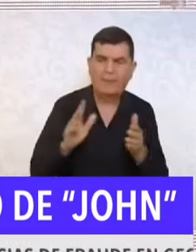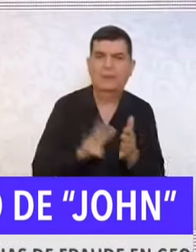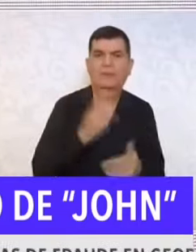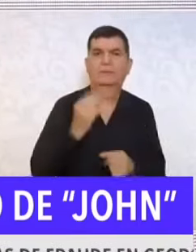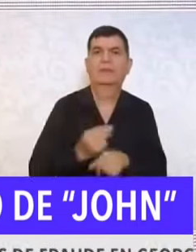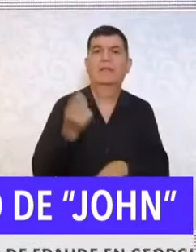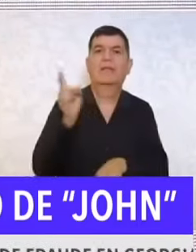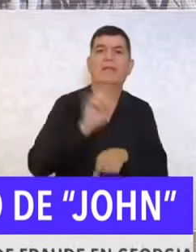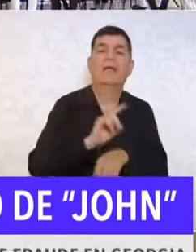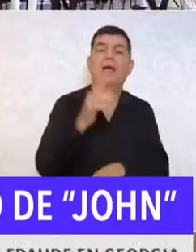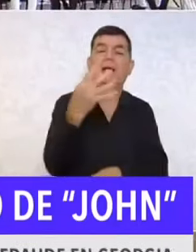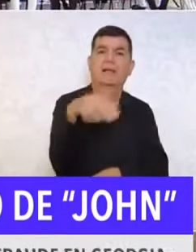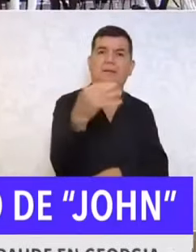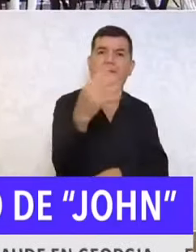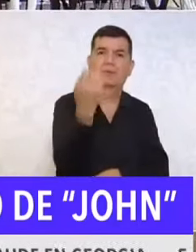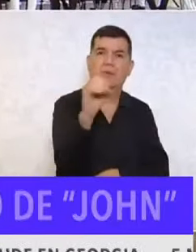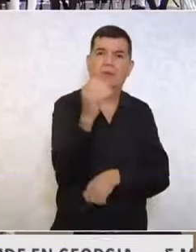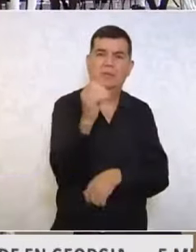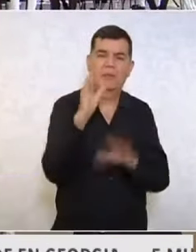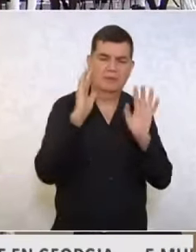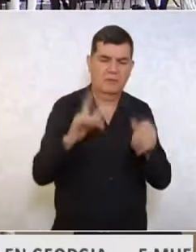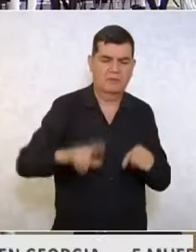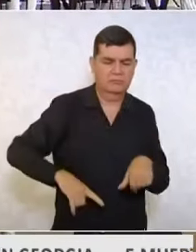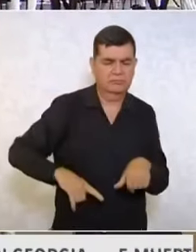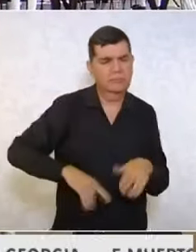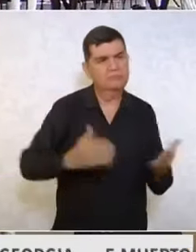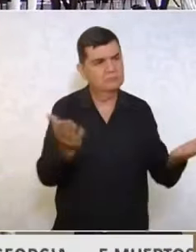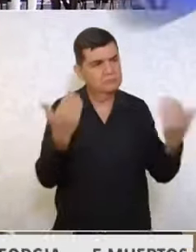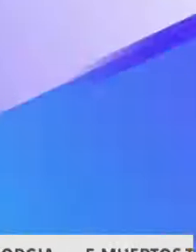planteles el daño fue medio, en los demás casos solo se requirió limpieza.